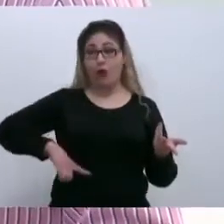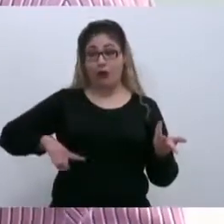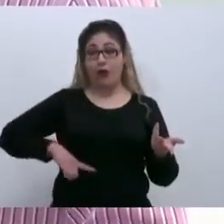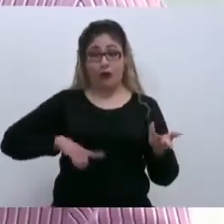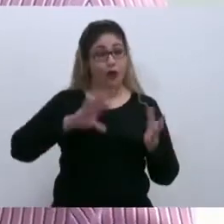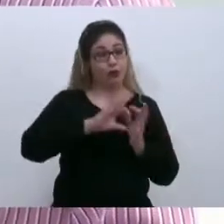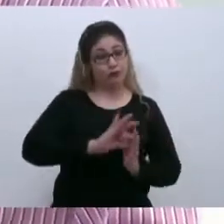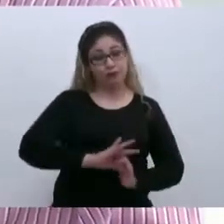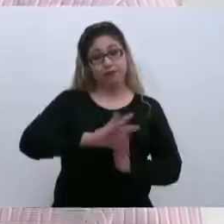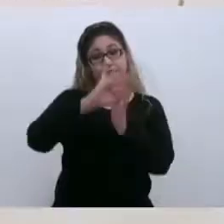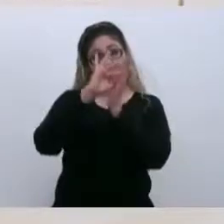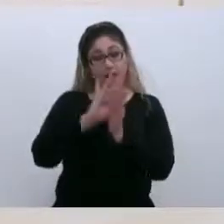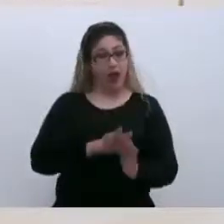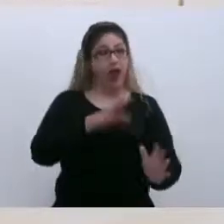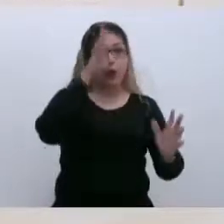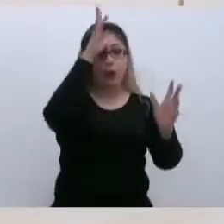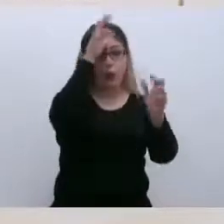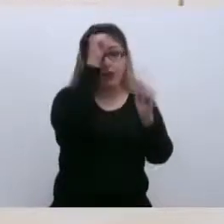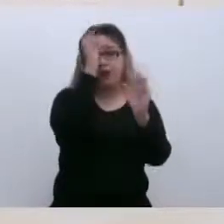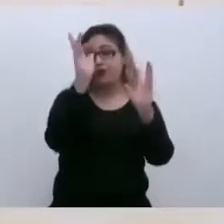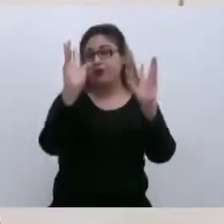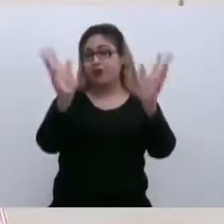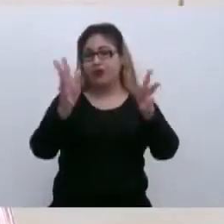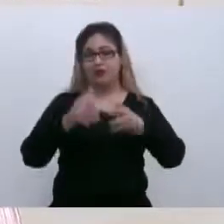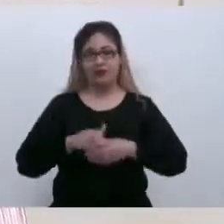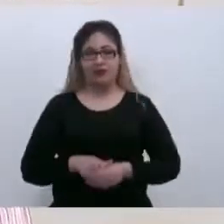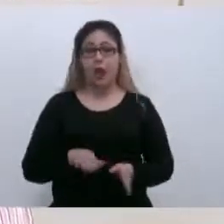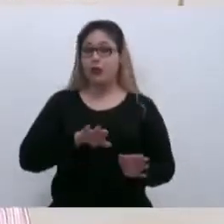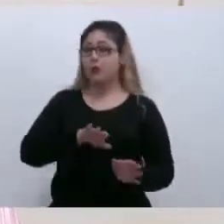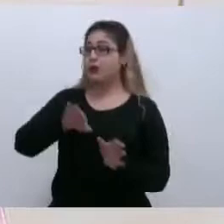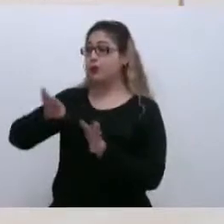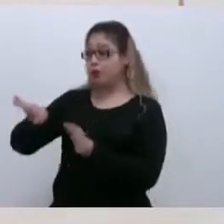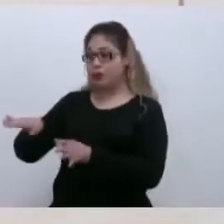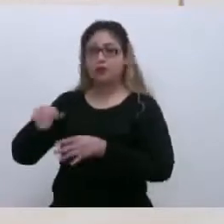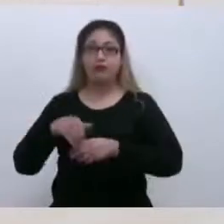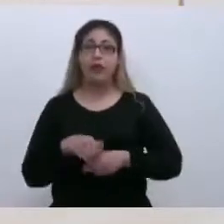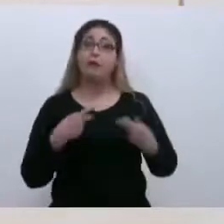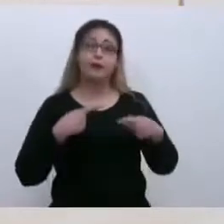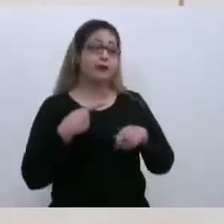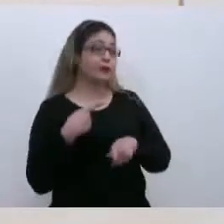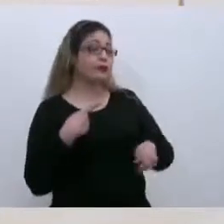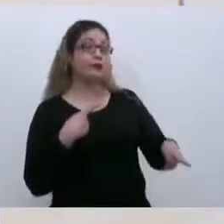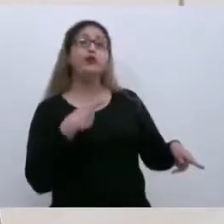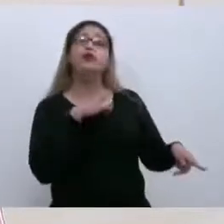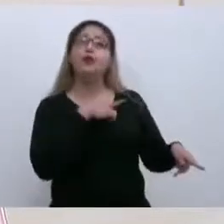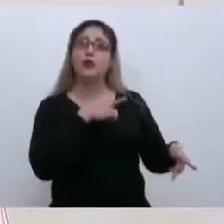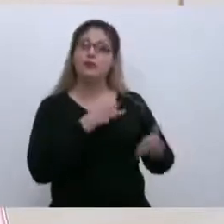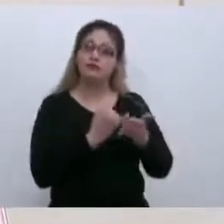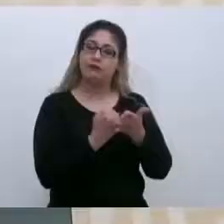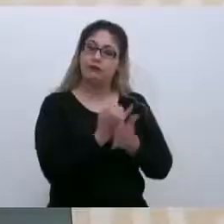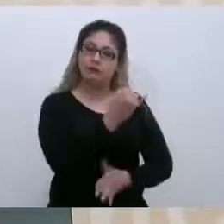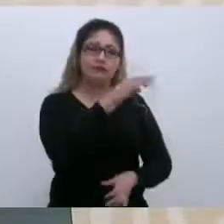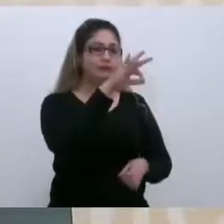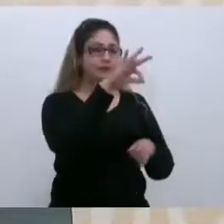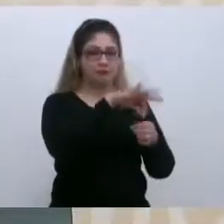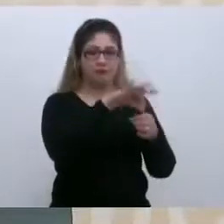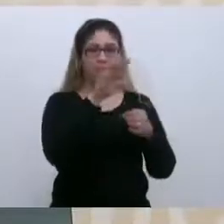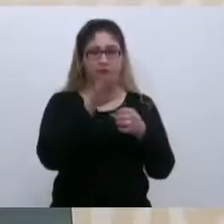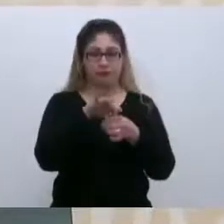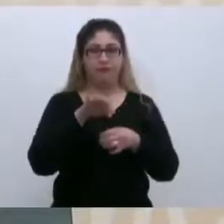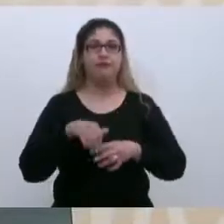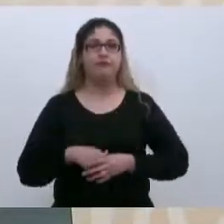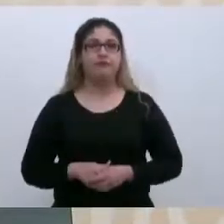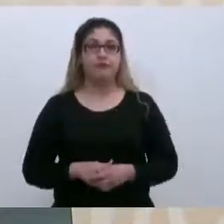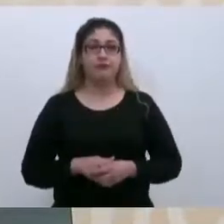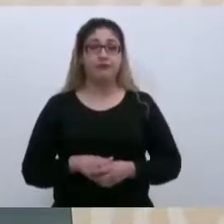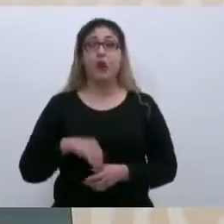la democracia. Por eso estamos haciendo este recorrido. Voy a regresar después